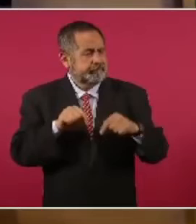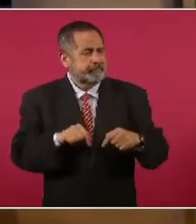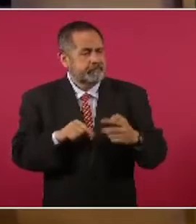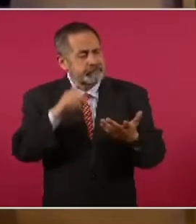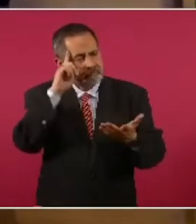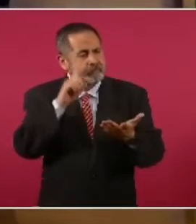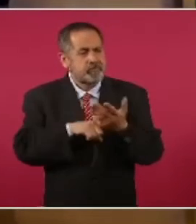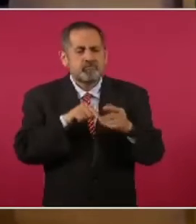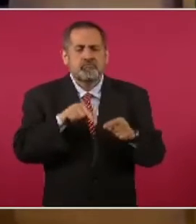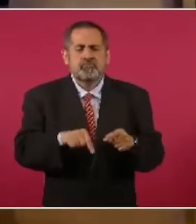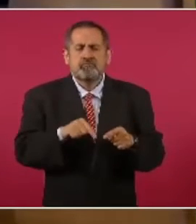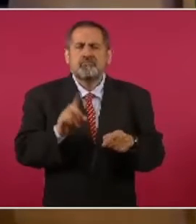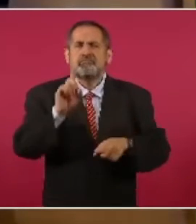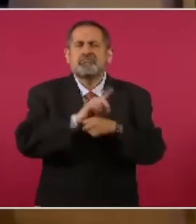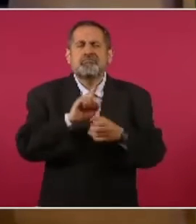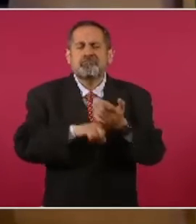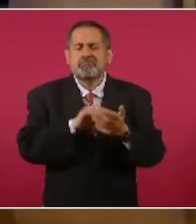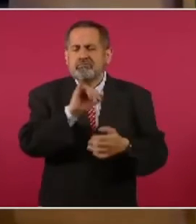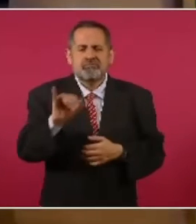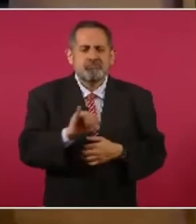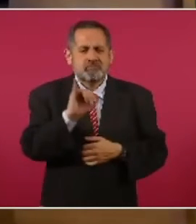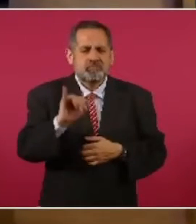creo que es un jueves.